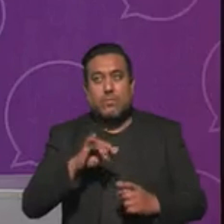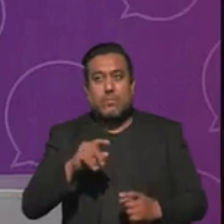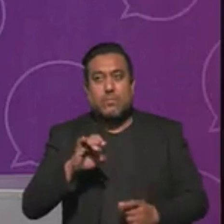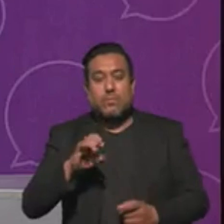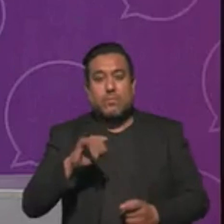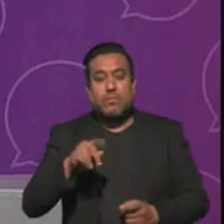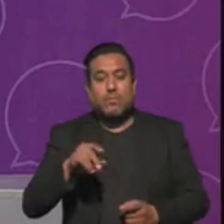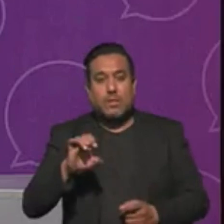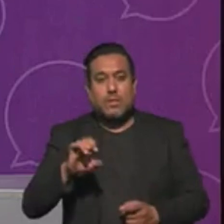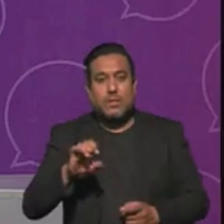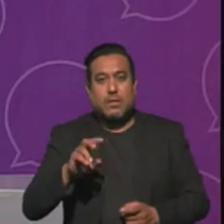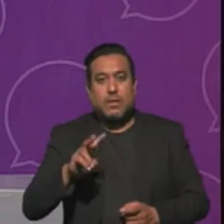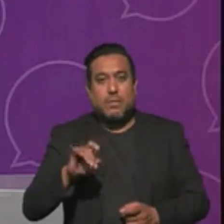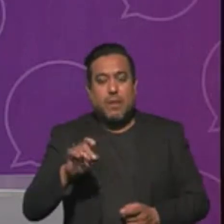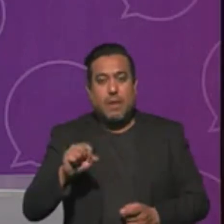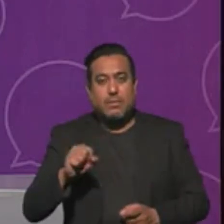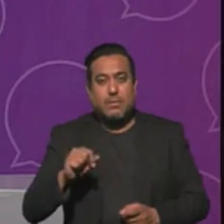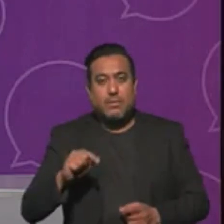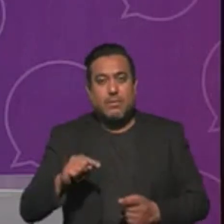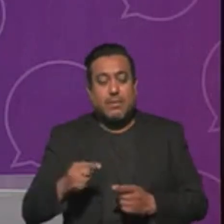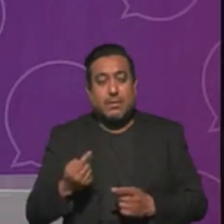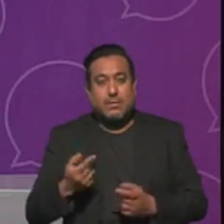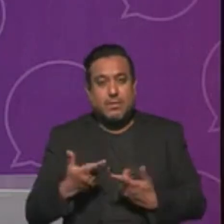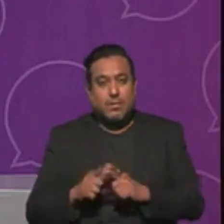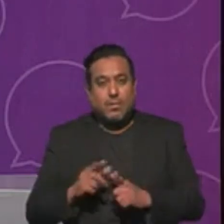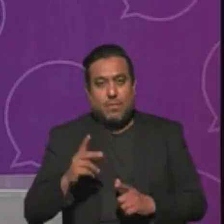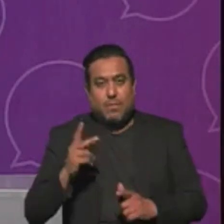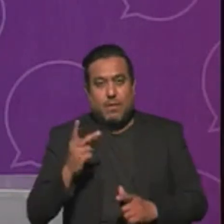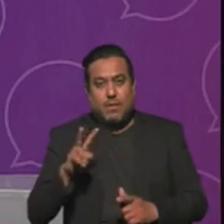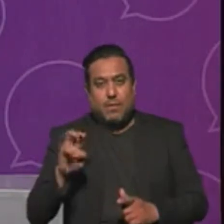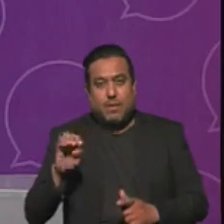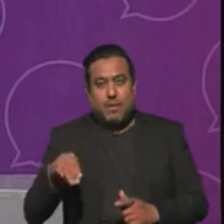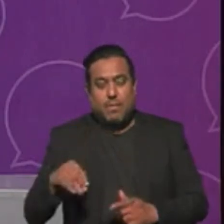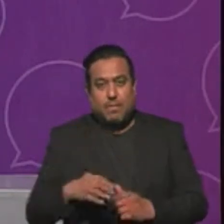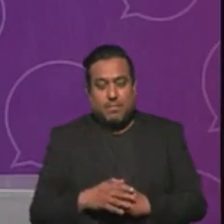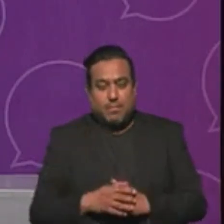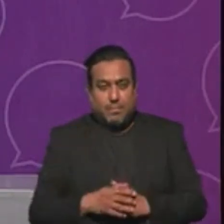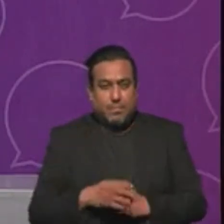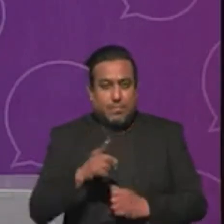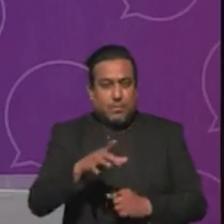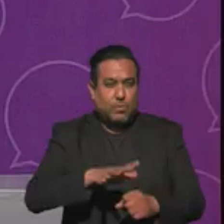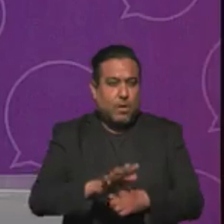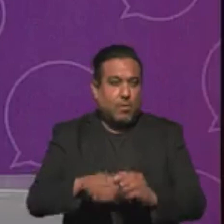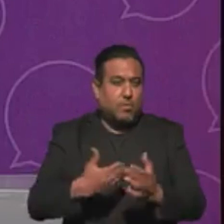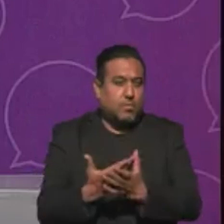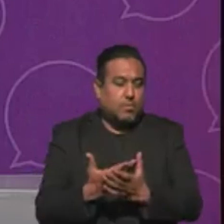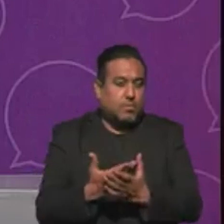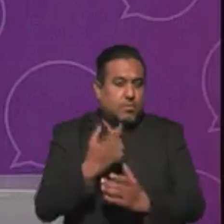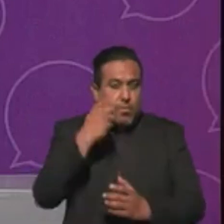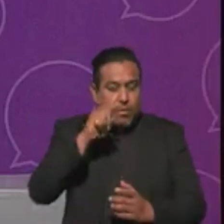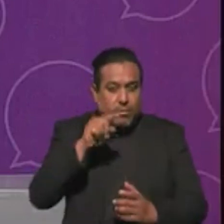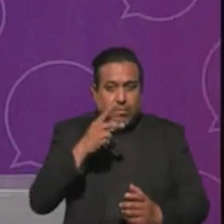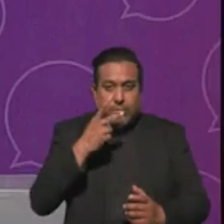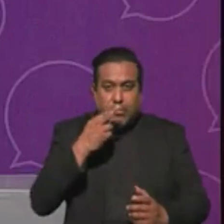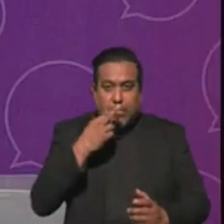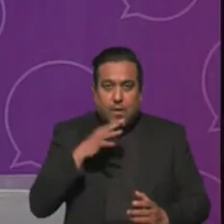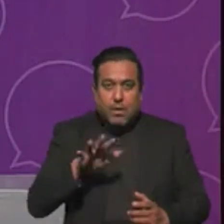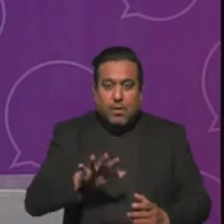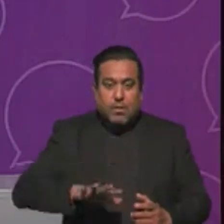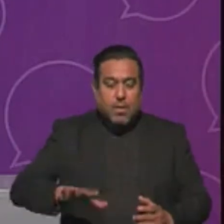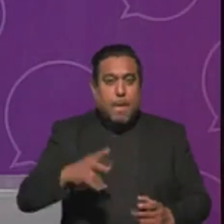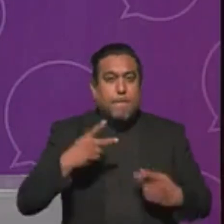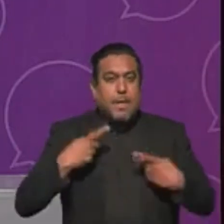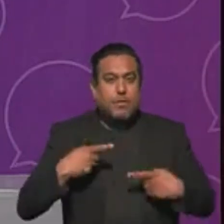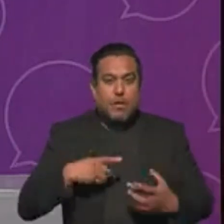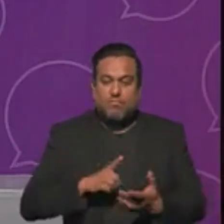Enrique Velázquez Centeno candidato del partido verde ecologista de México candidato Cuál es su propuesta para garantizar un estado de derecho en